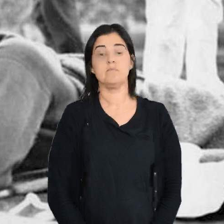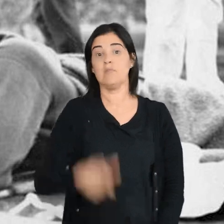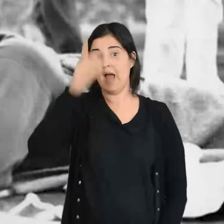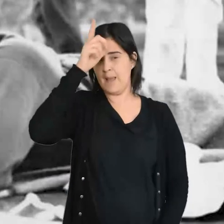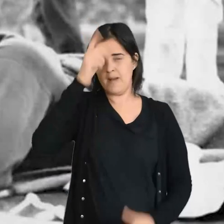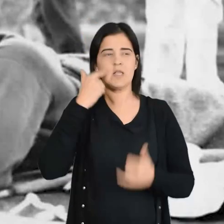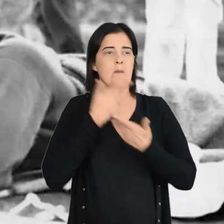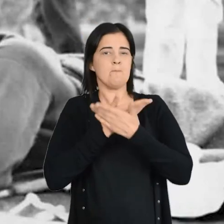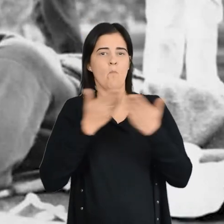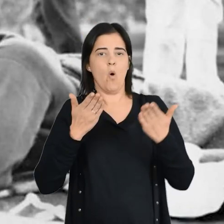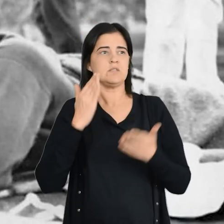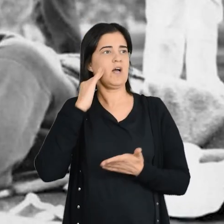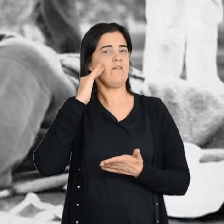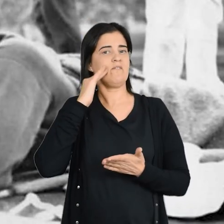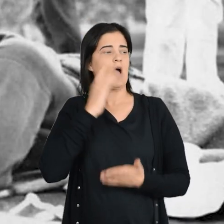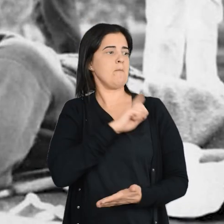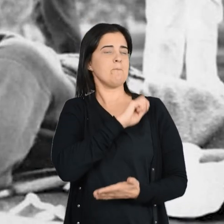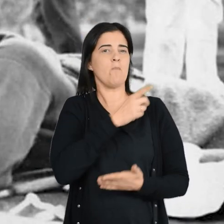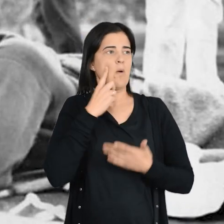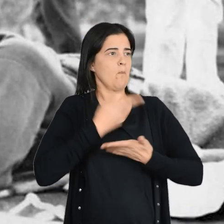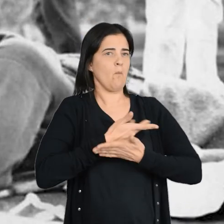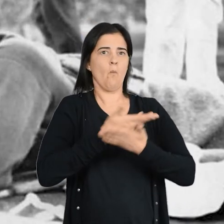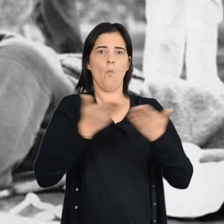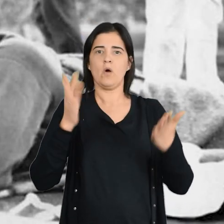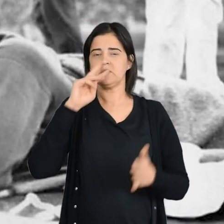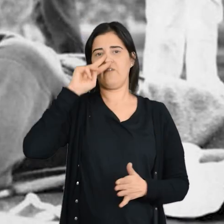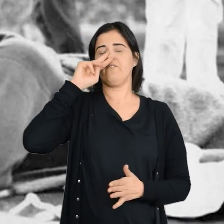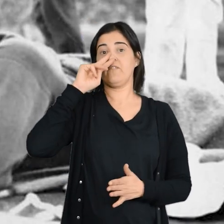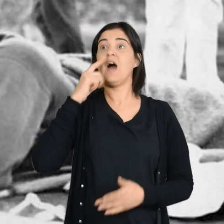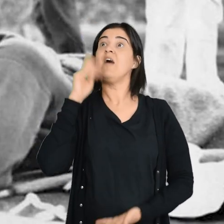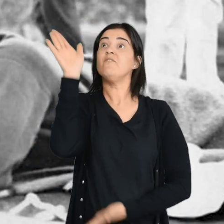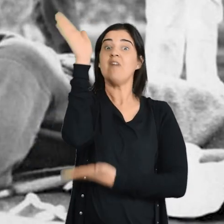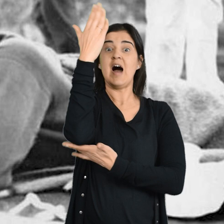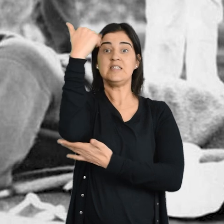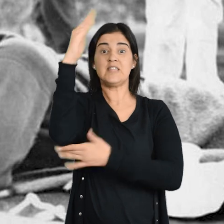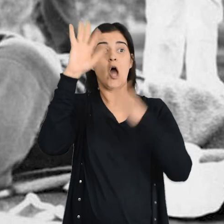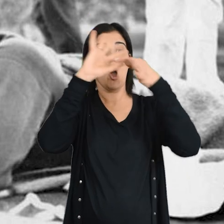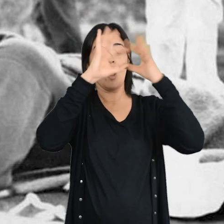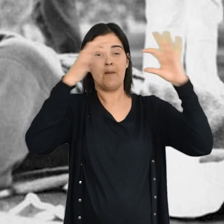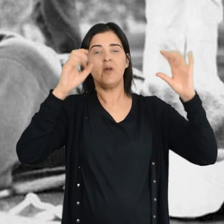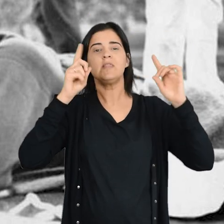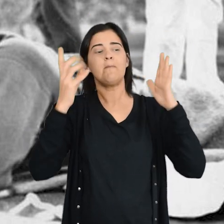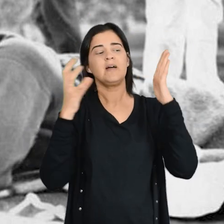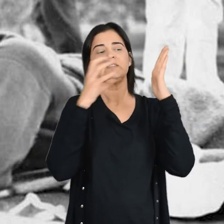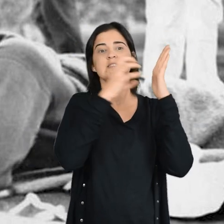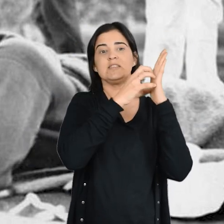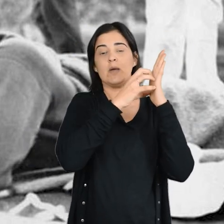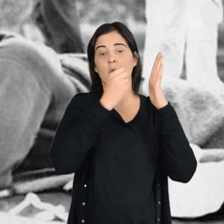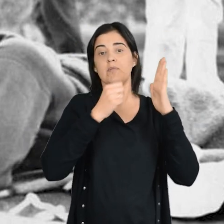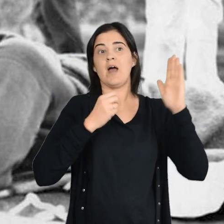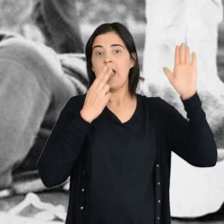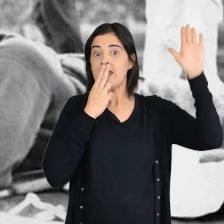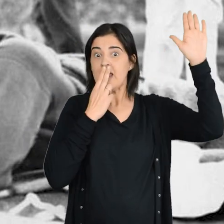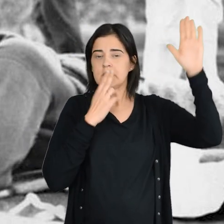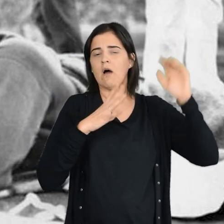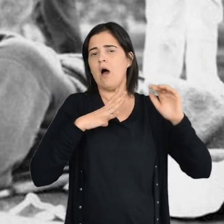Alemania mostraba su grandeza y poderío las banderas olímpicas y otras con el símbolo nación ondeaban por